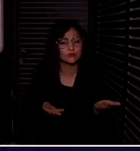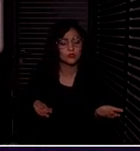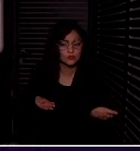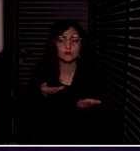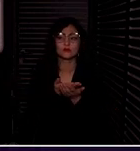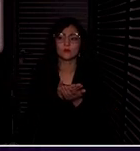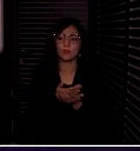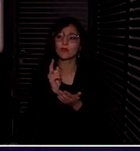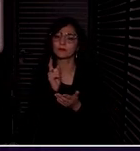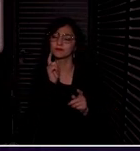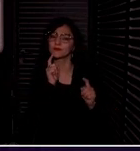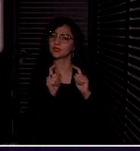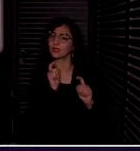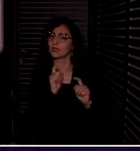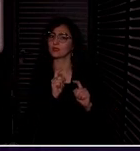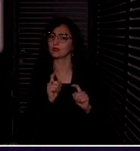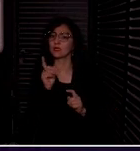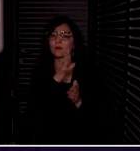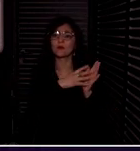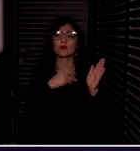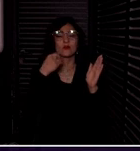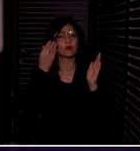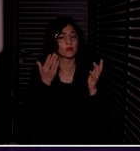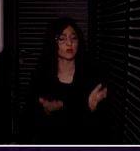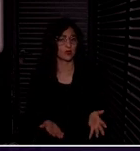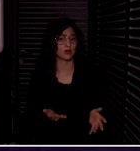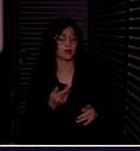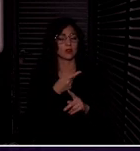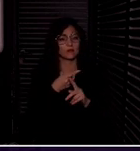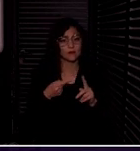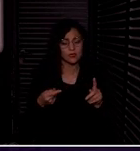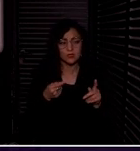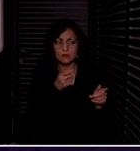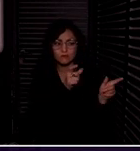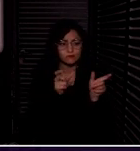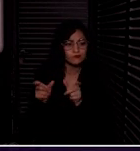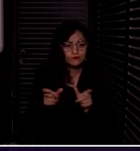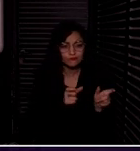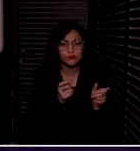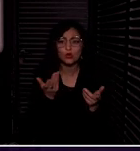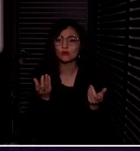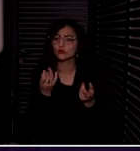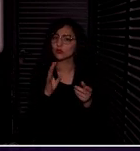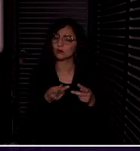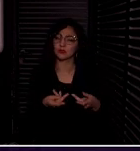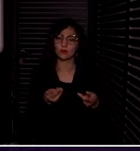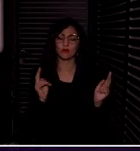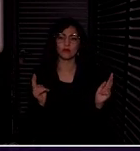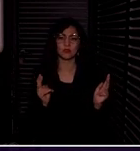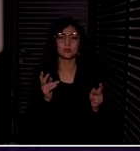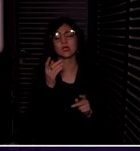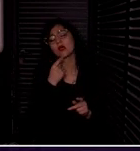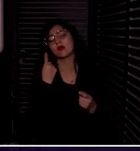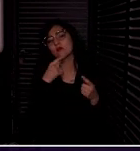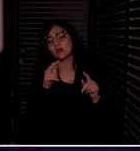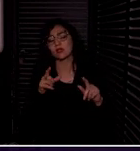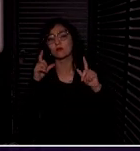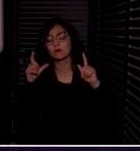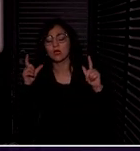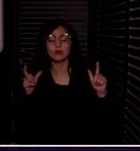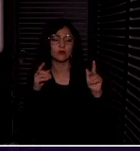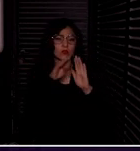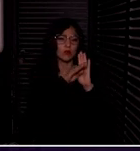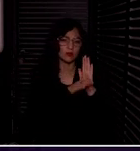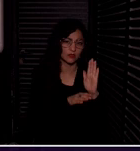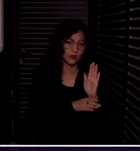una crítica al modelo tradicional de medición, no solo para la publicidad, sino en términos de impacto de los contenidos. O